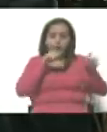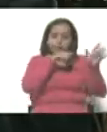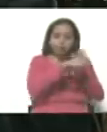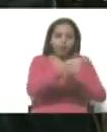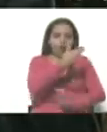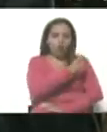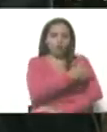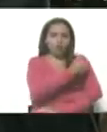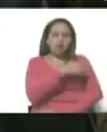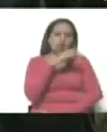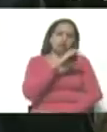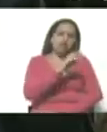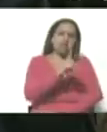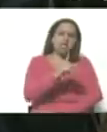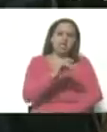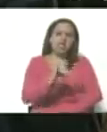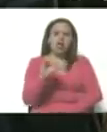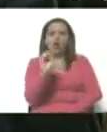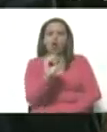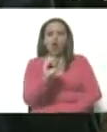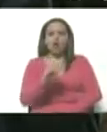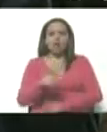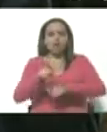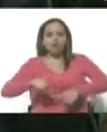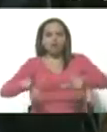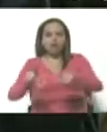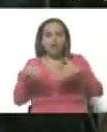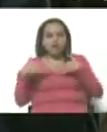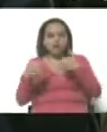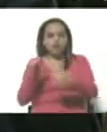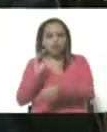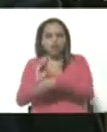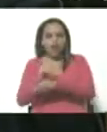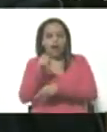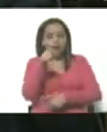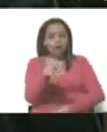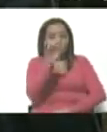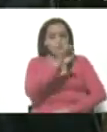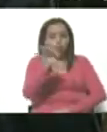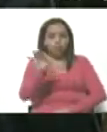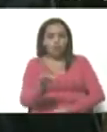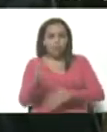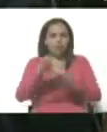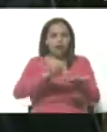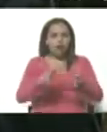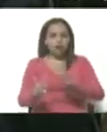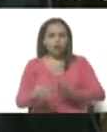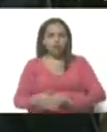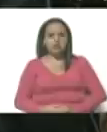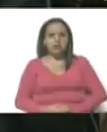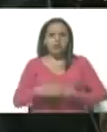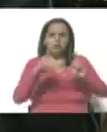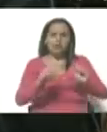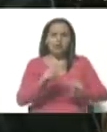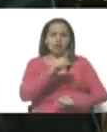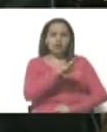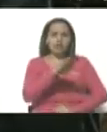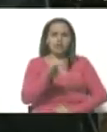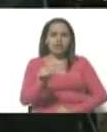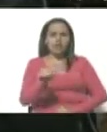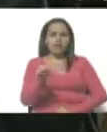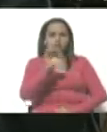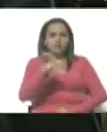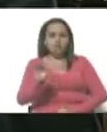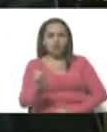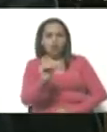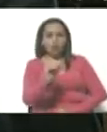un centro de diagnóstico integral o en uno de los centros centinelas. Allí el porcentaje oscila entre menos del 10% y el